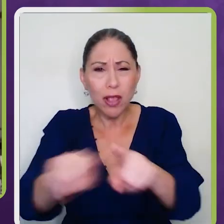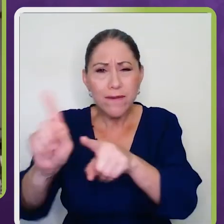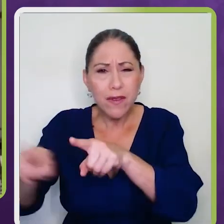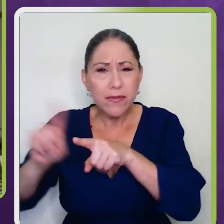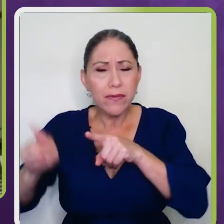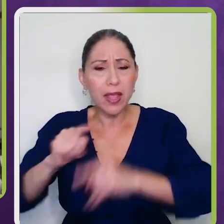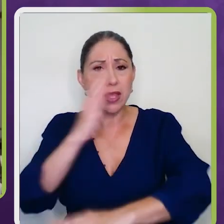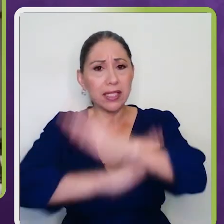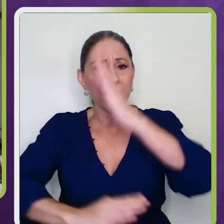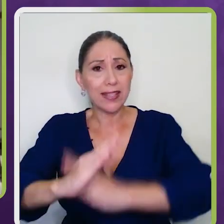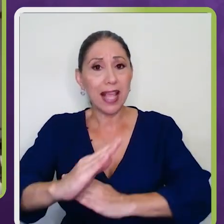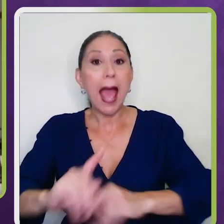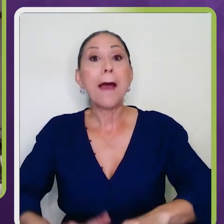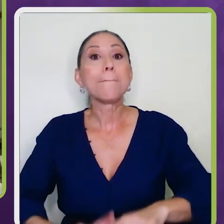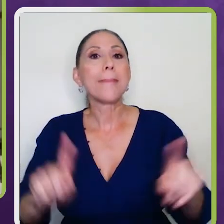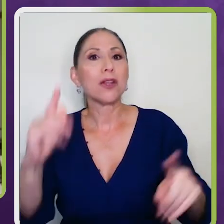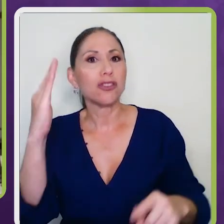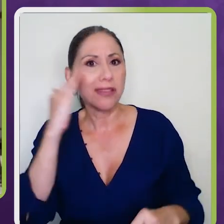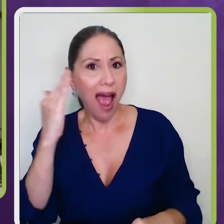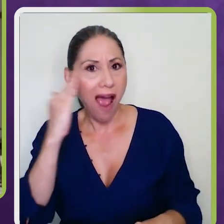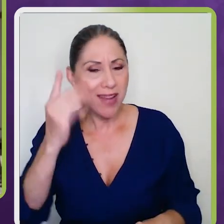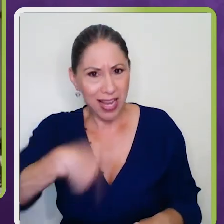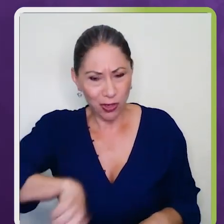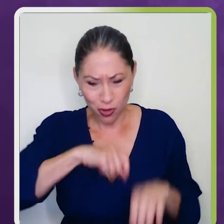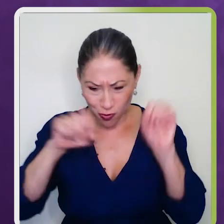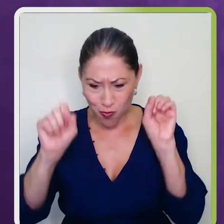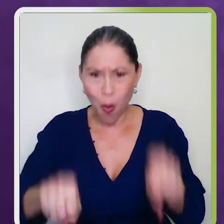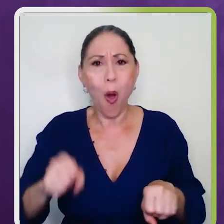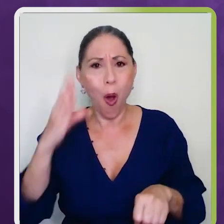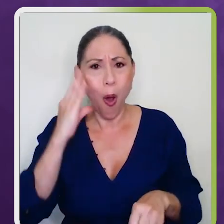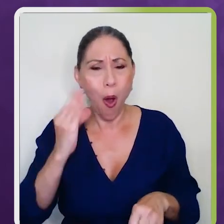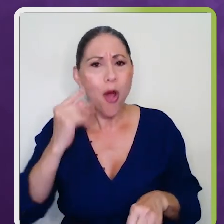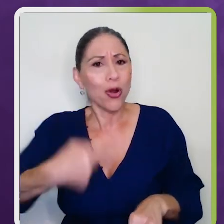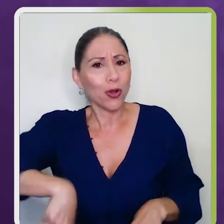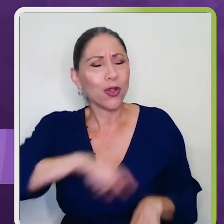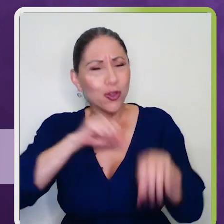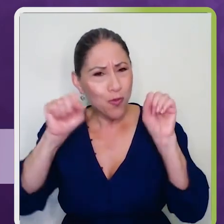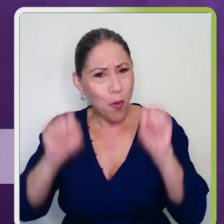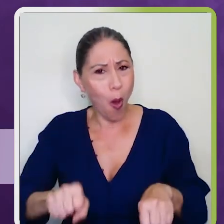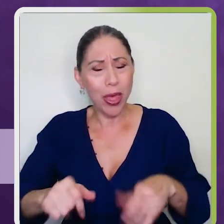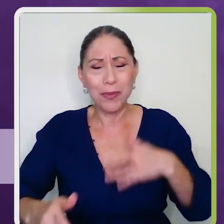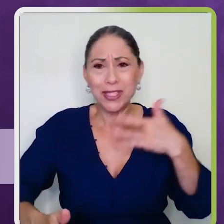diferentes tipos, pero el poder saber que podemos tener experiencias, tener